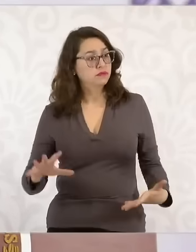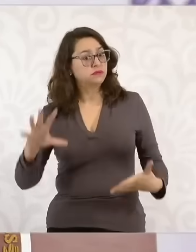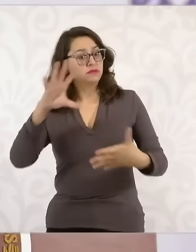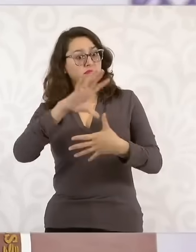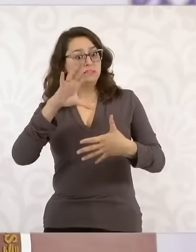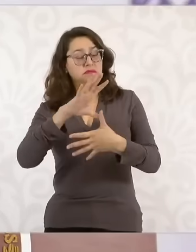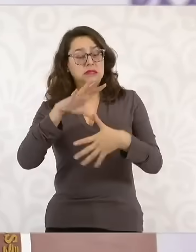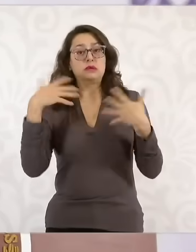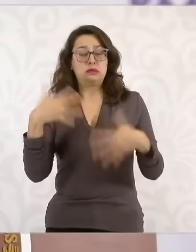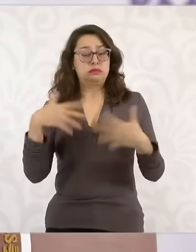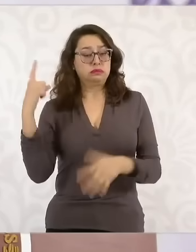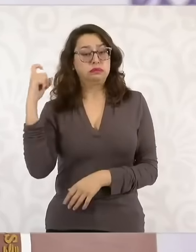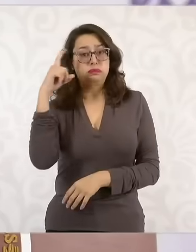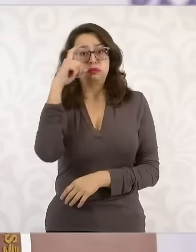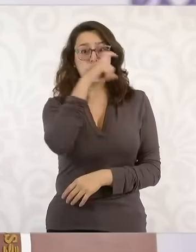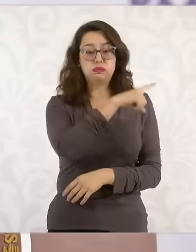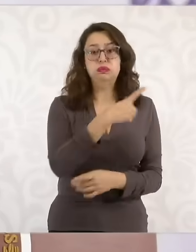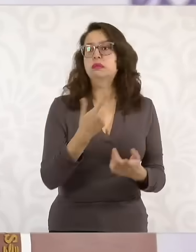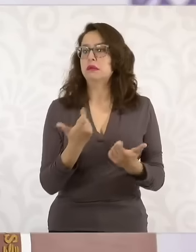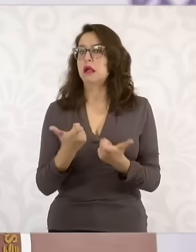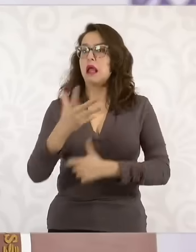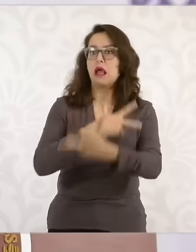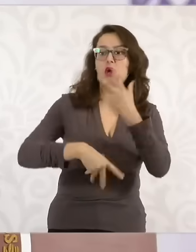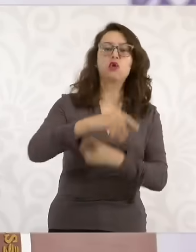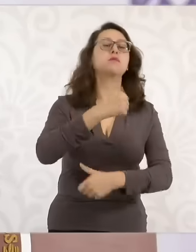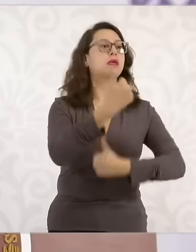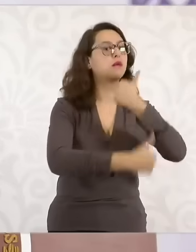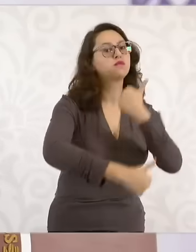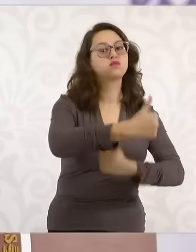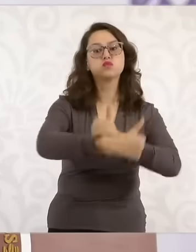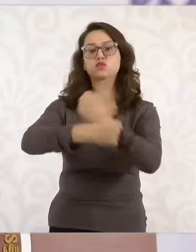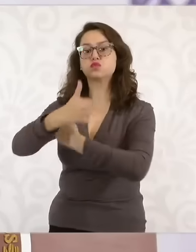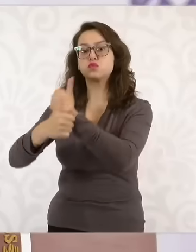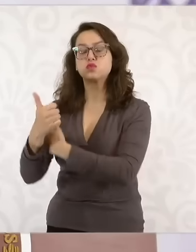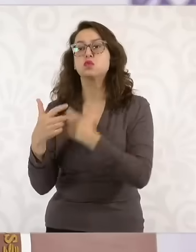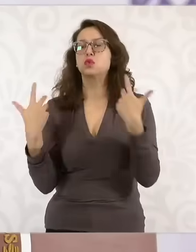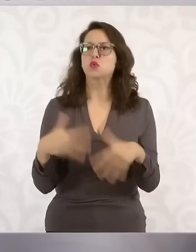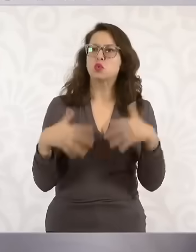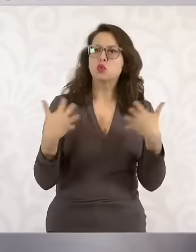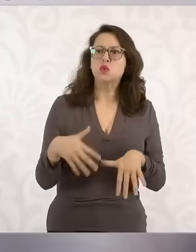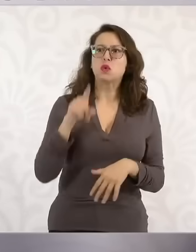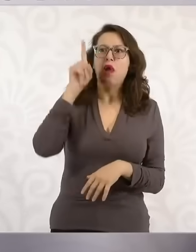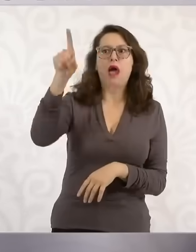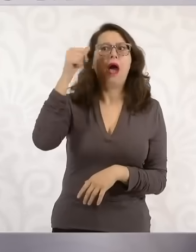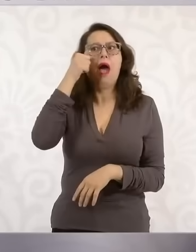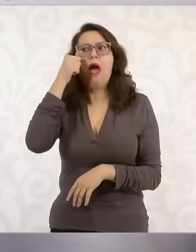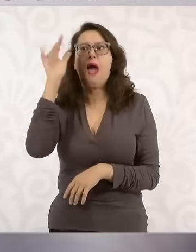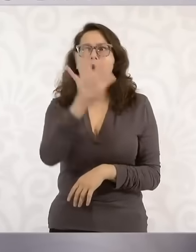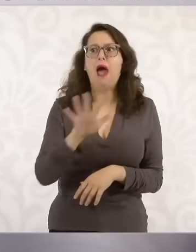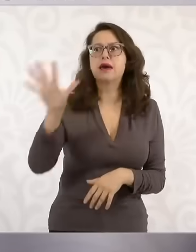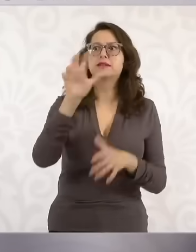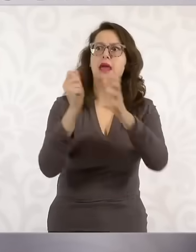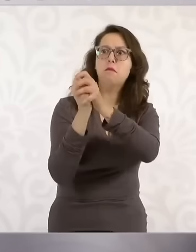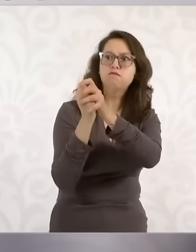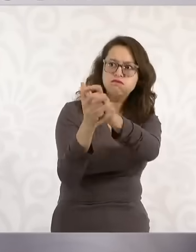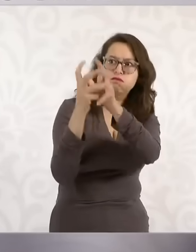desafíos nuevos. La competencia económica global, particularmente frente al crecimiento de Asia, no se